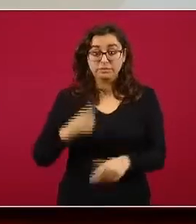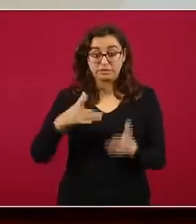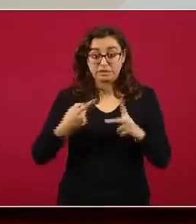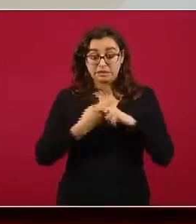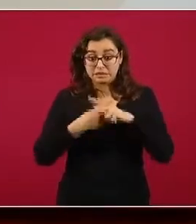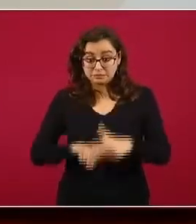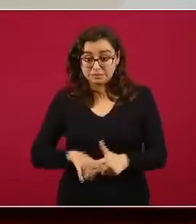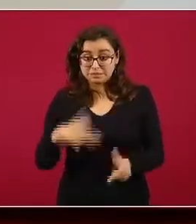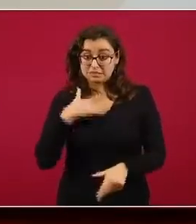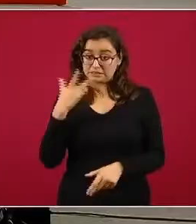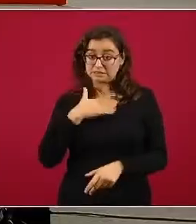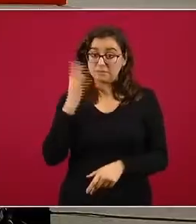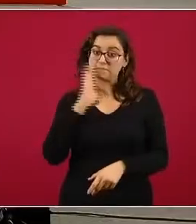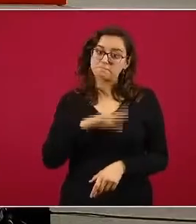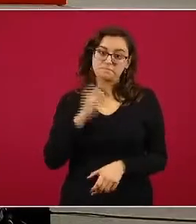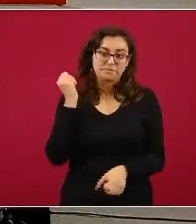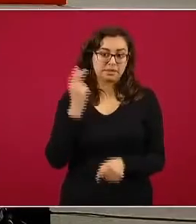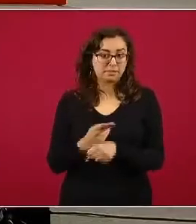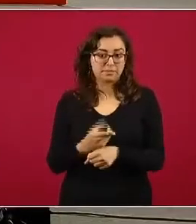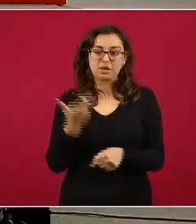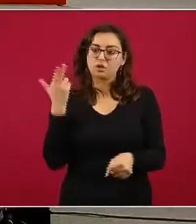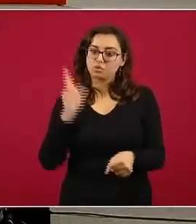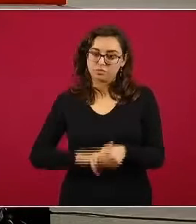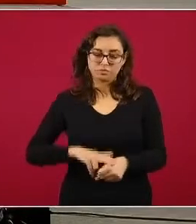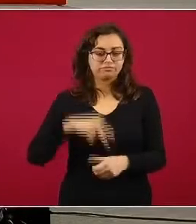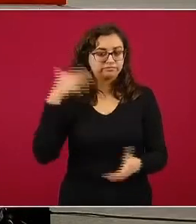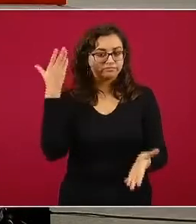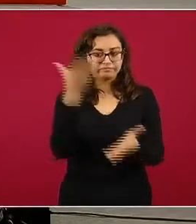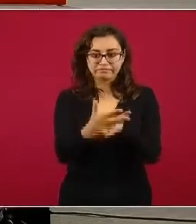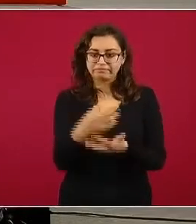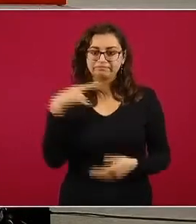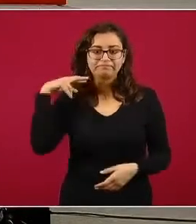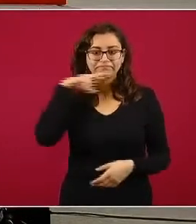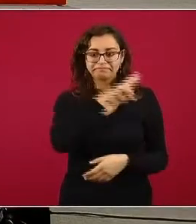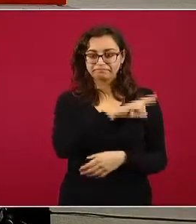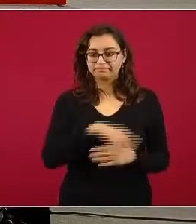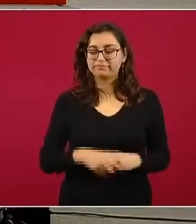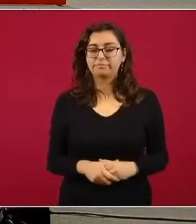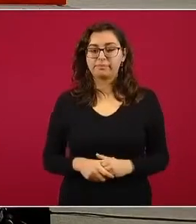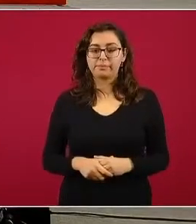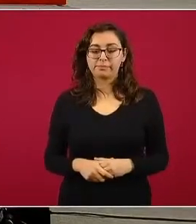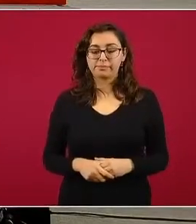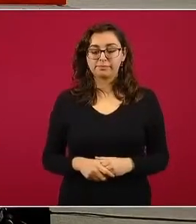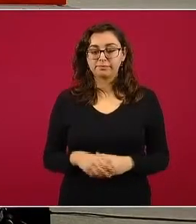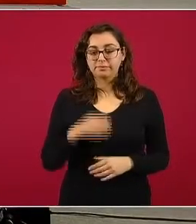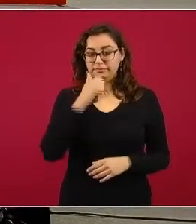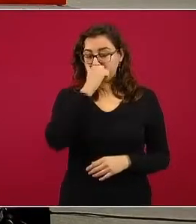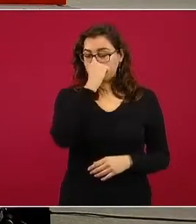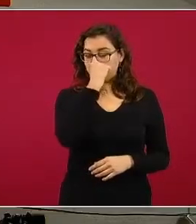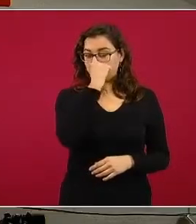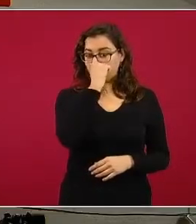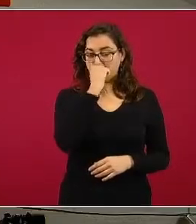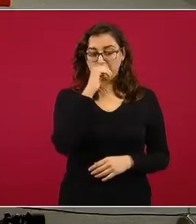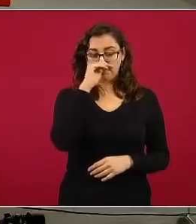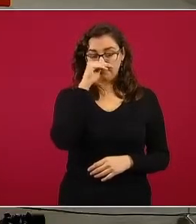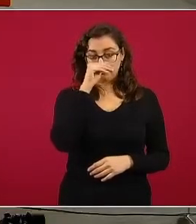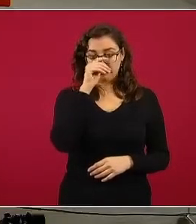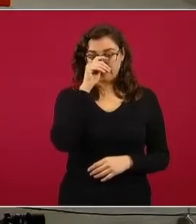médica oportuna, sobre todo si estamos en un grupo de riesgo. Sí. La